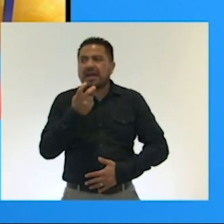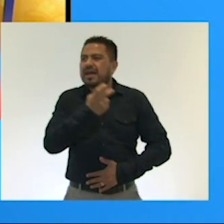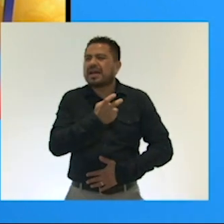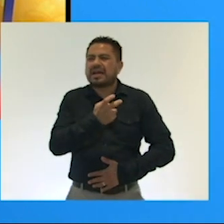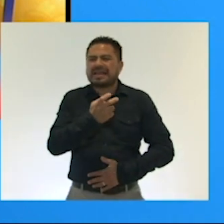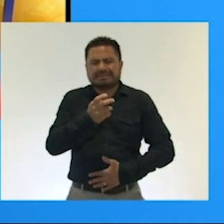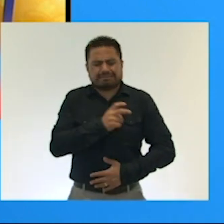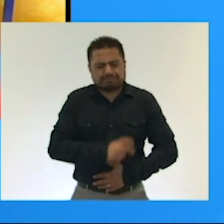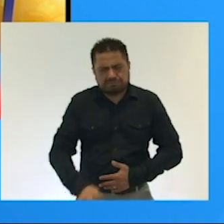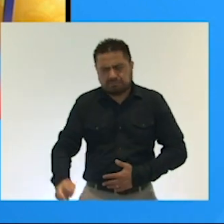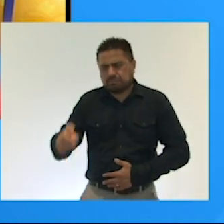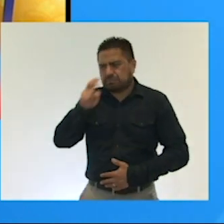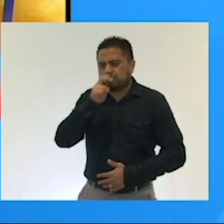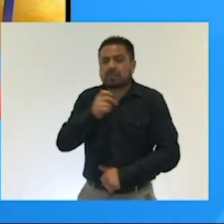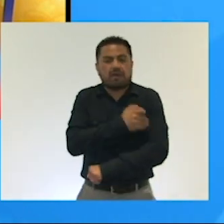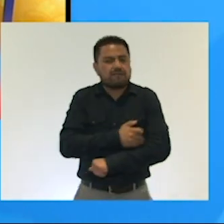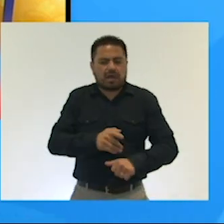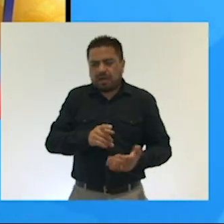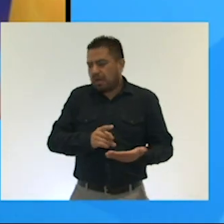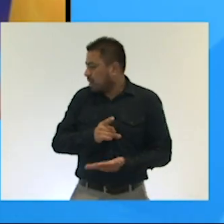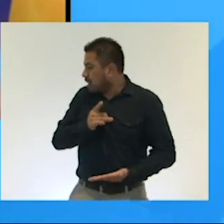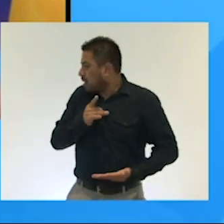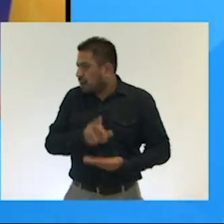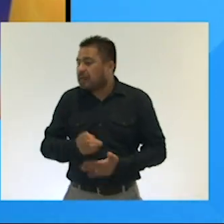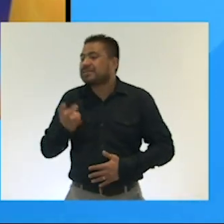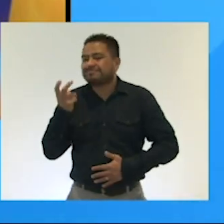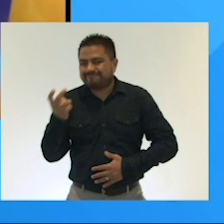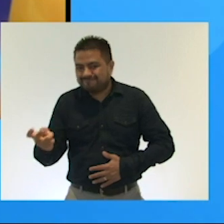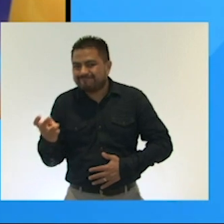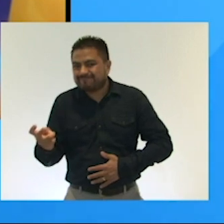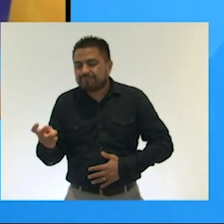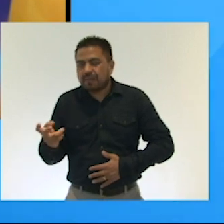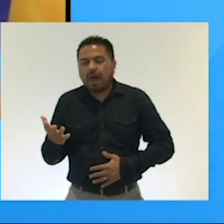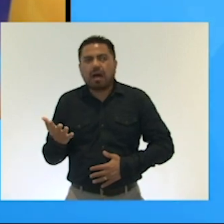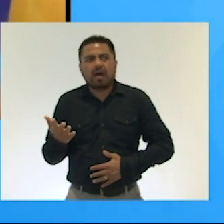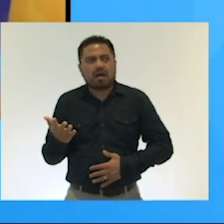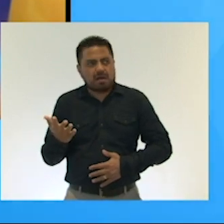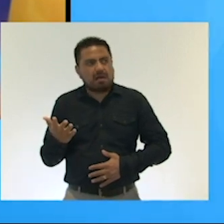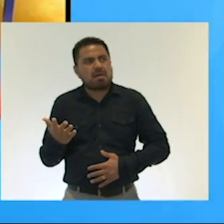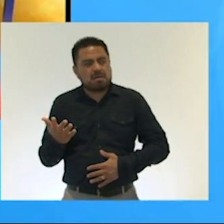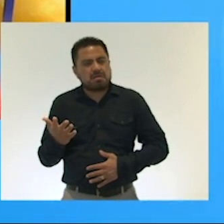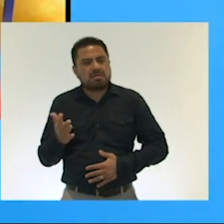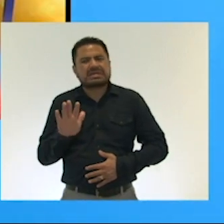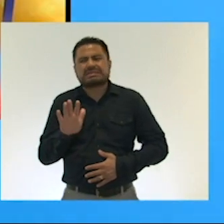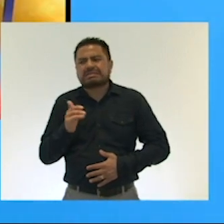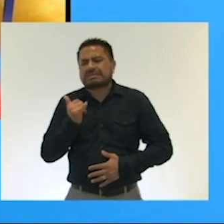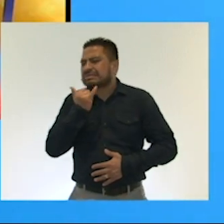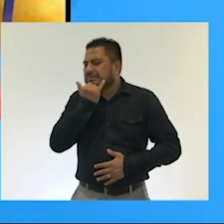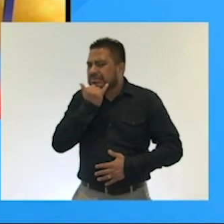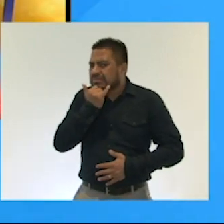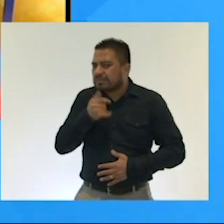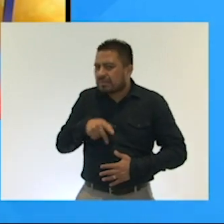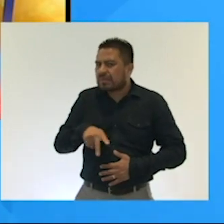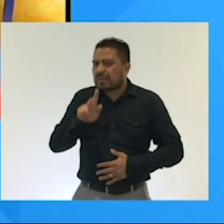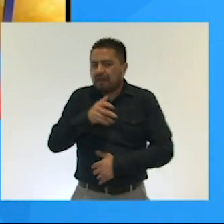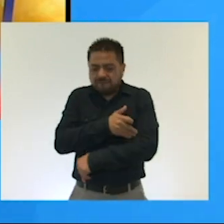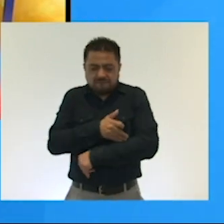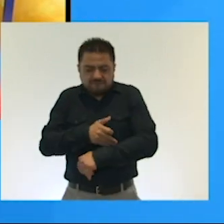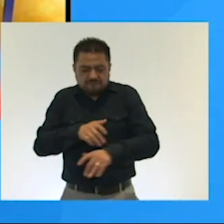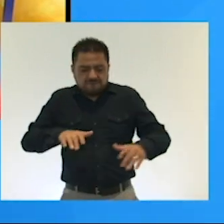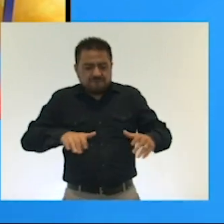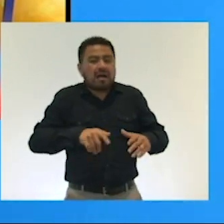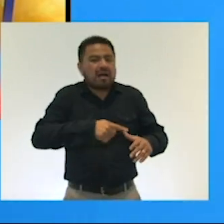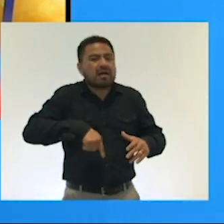evento estrictamente familiar. Es eso. Ya veo. Lo siento, Staff, pero la familia